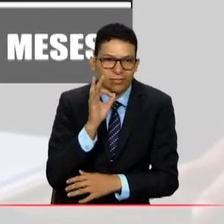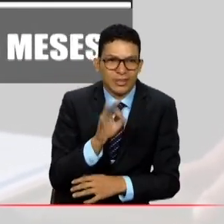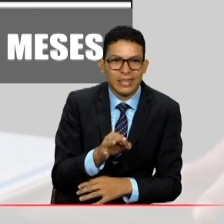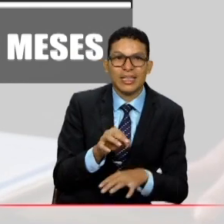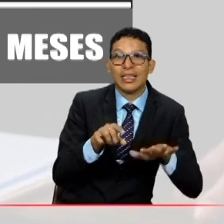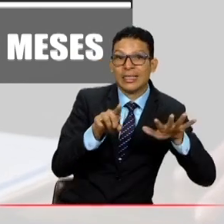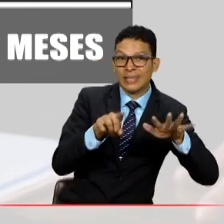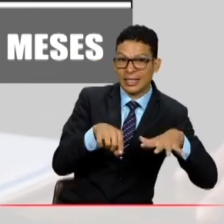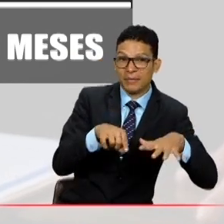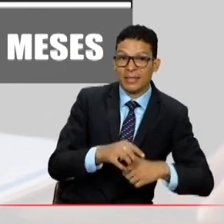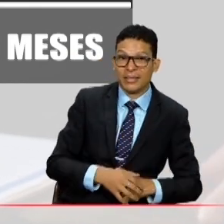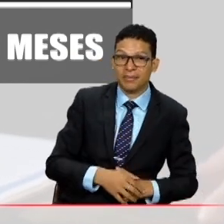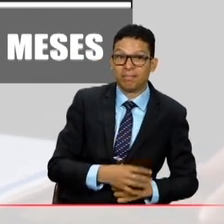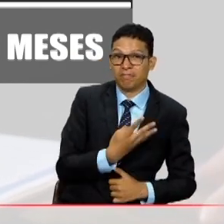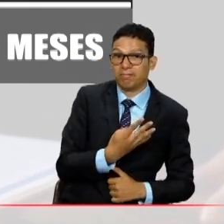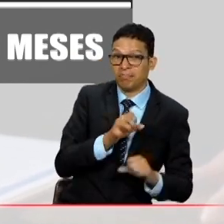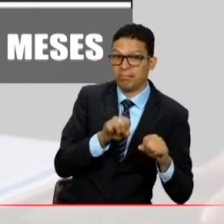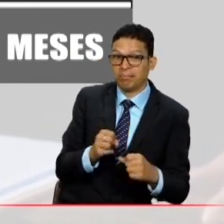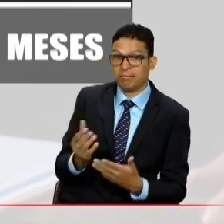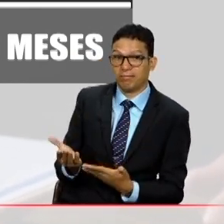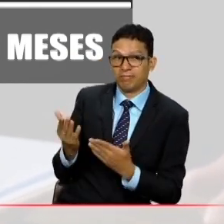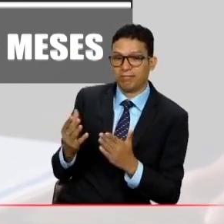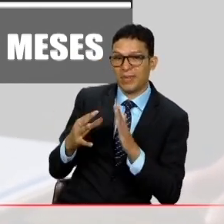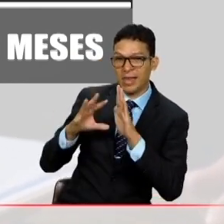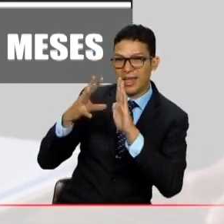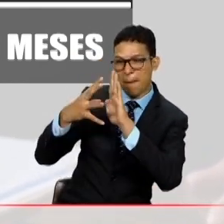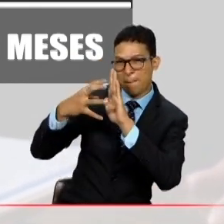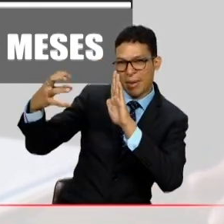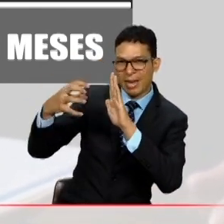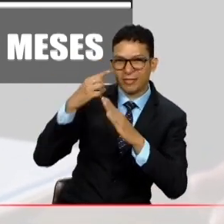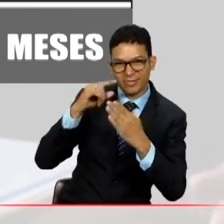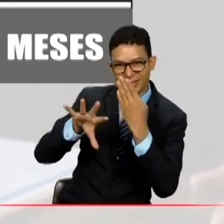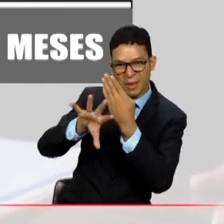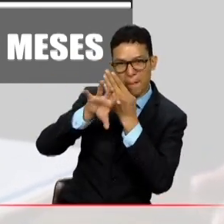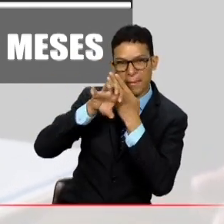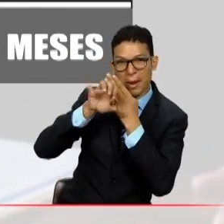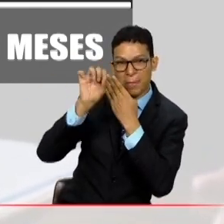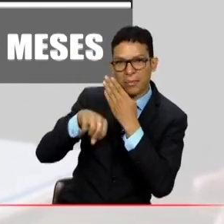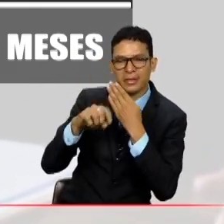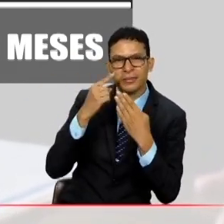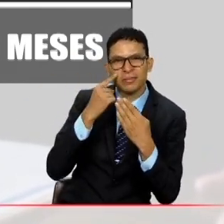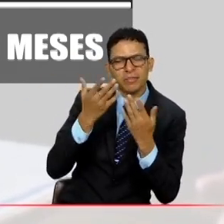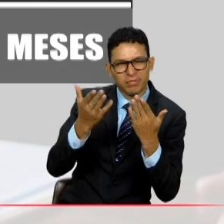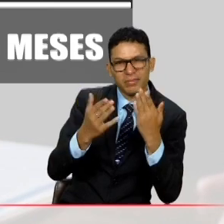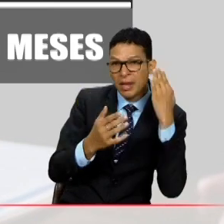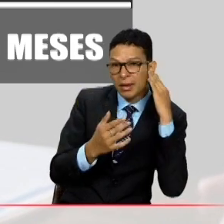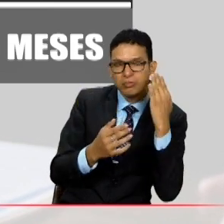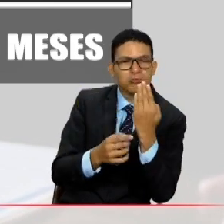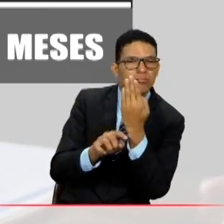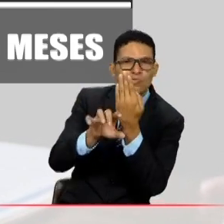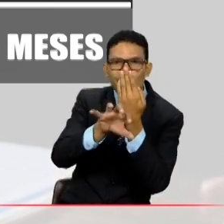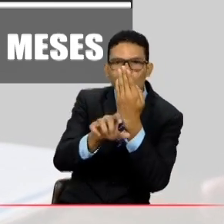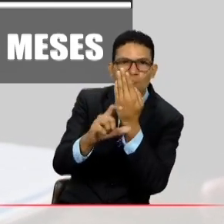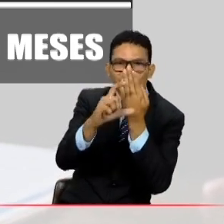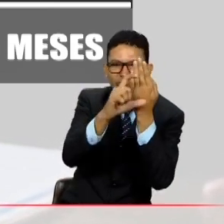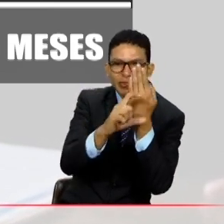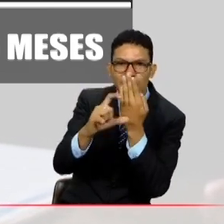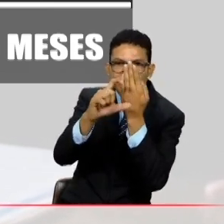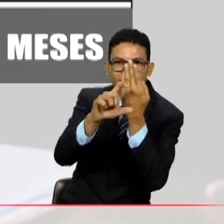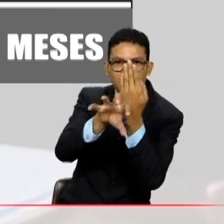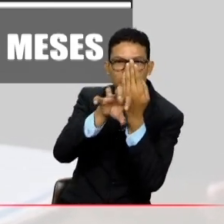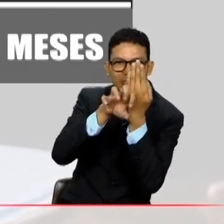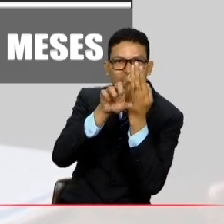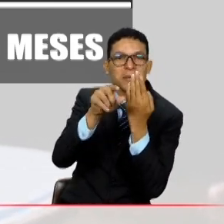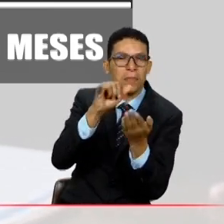disponibles mayores informes en el código QR que aparece en pantalla aprovechen saquen su dispositivo móvil y escaneen este